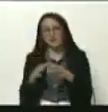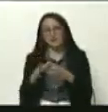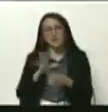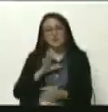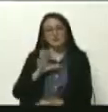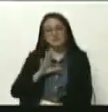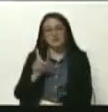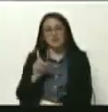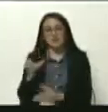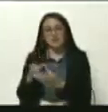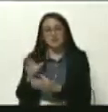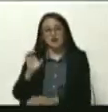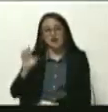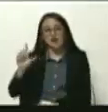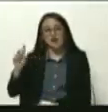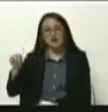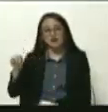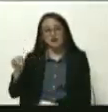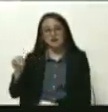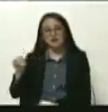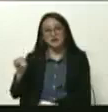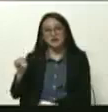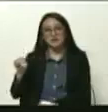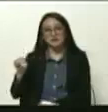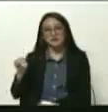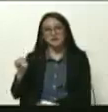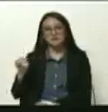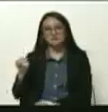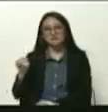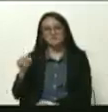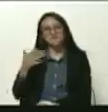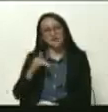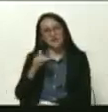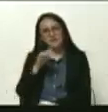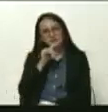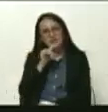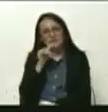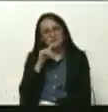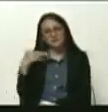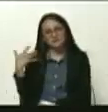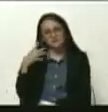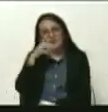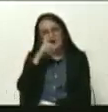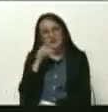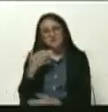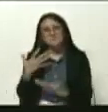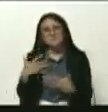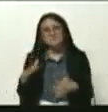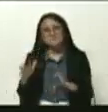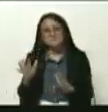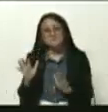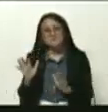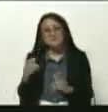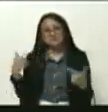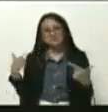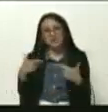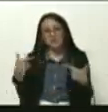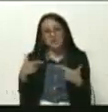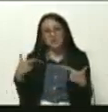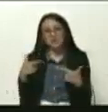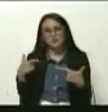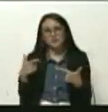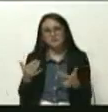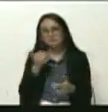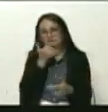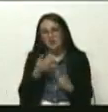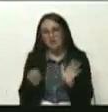ELN. Y por otra parte, ha habido informaciones a lo largo del año sobre supuestos enfrentamientos con